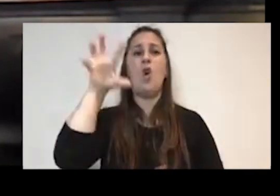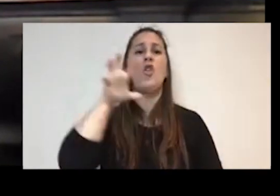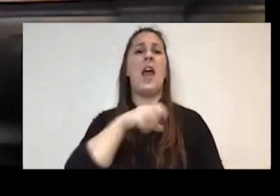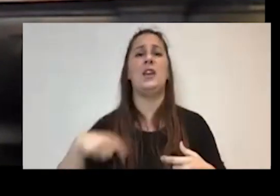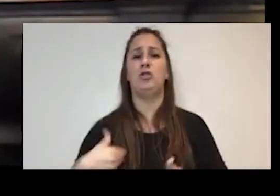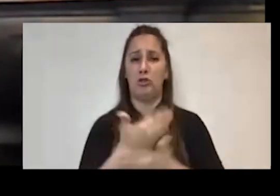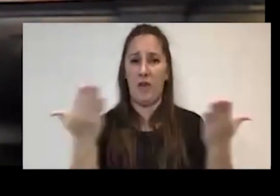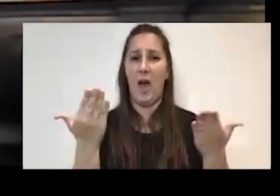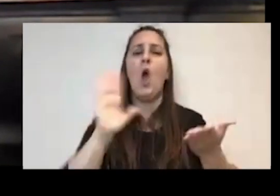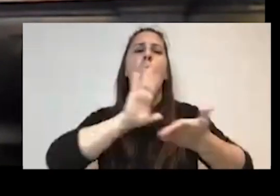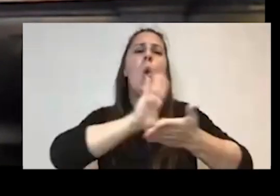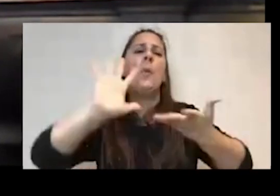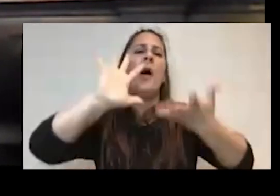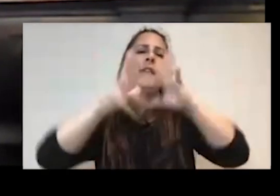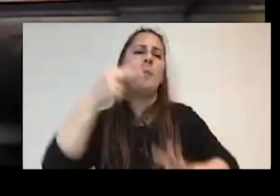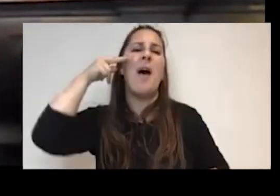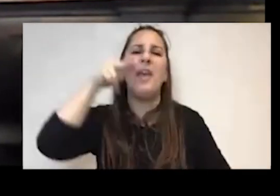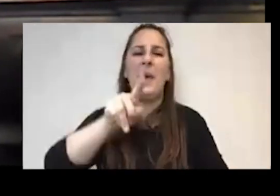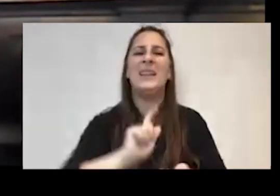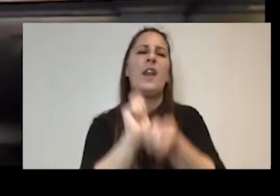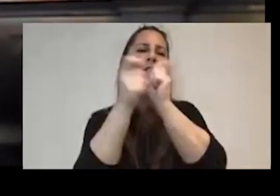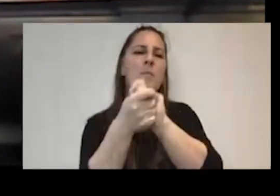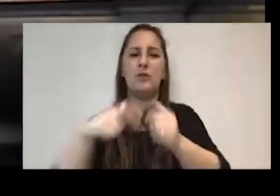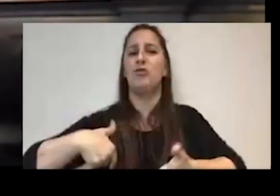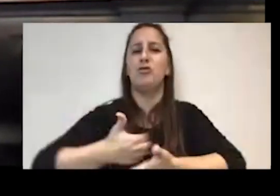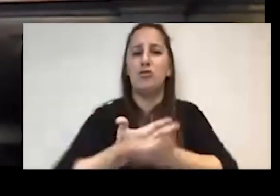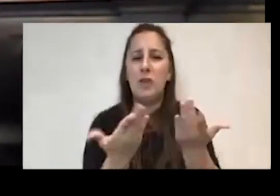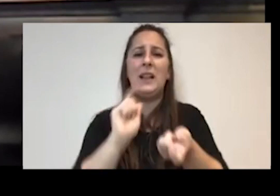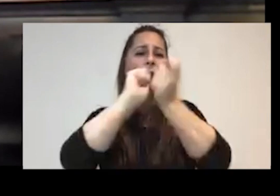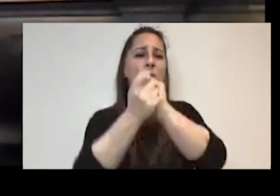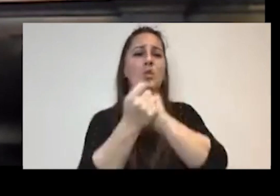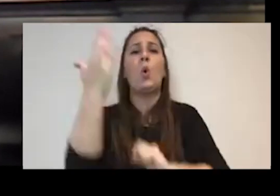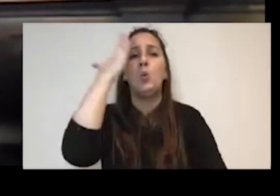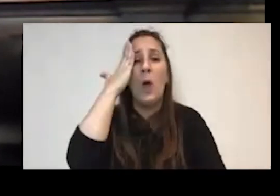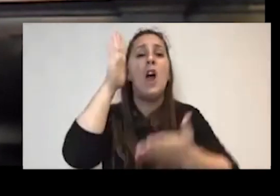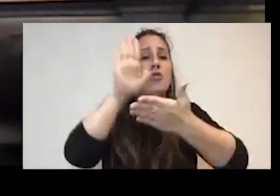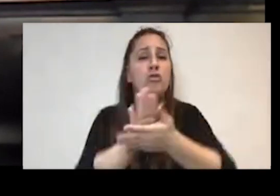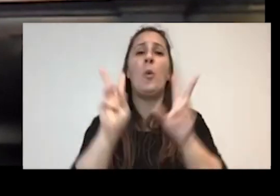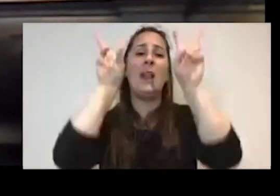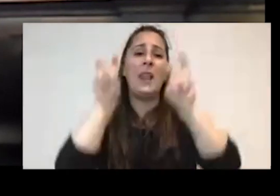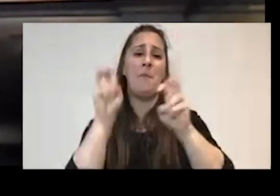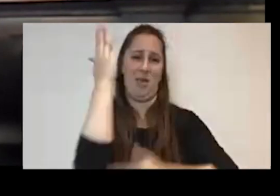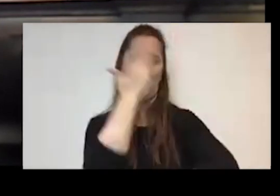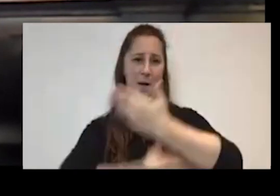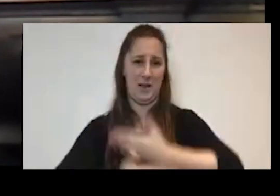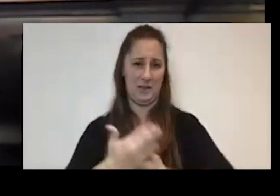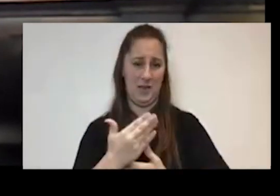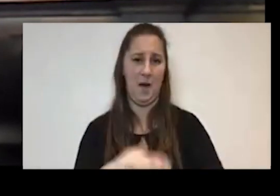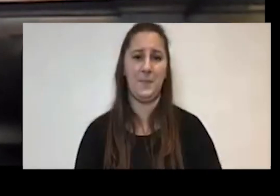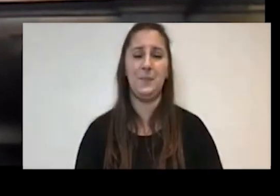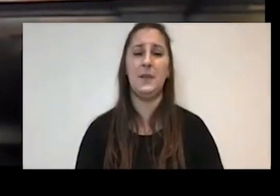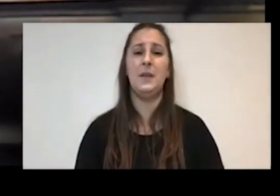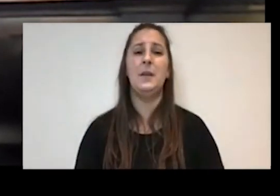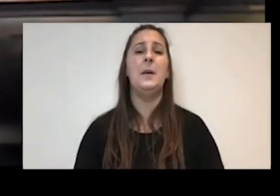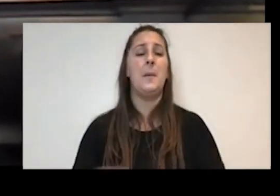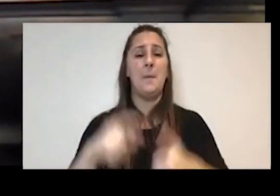nueva mirada y a la transformación social y cultural que tenemos que dar en relación a la discapacidad. El